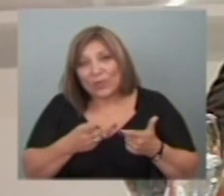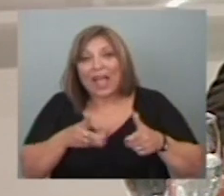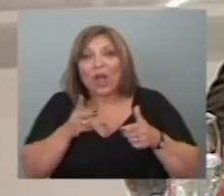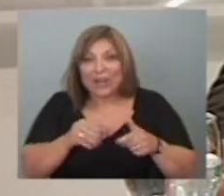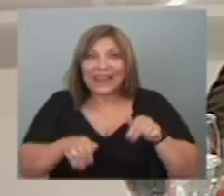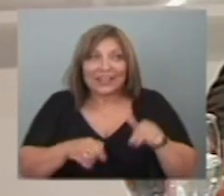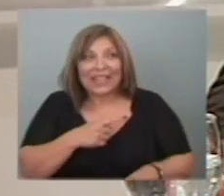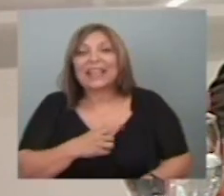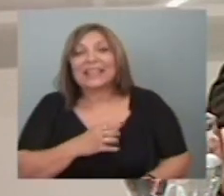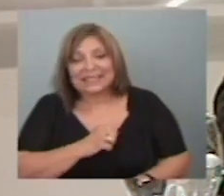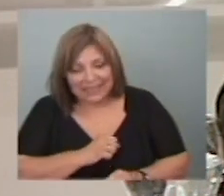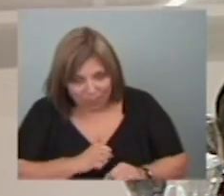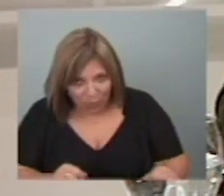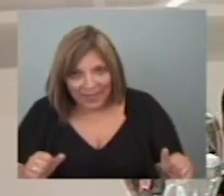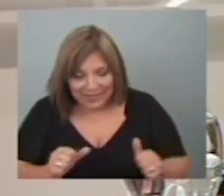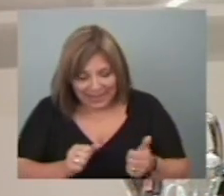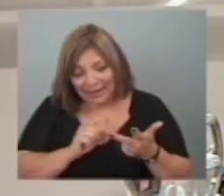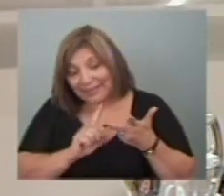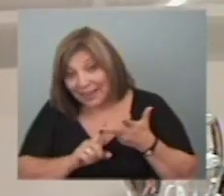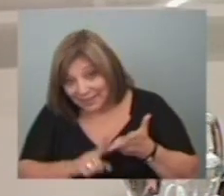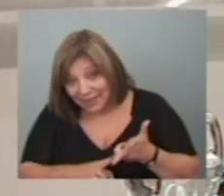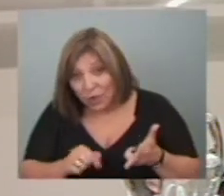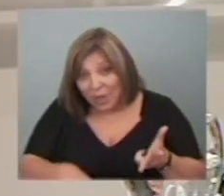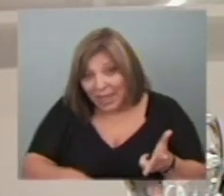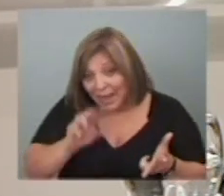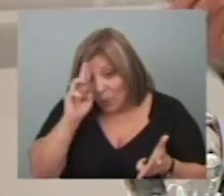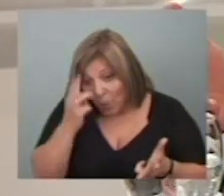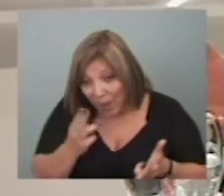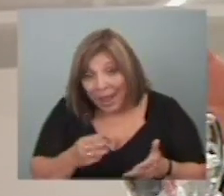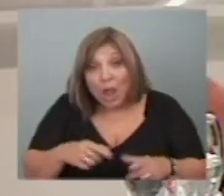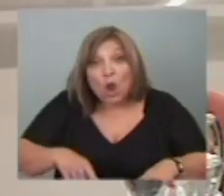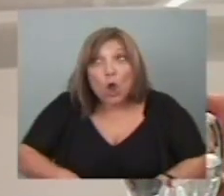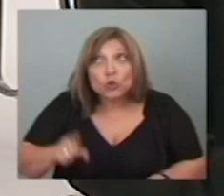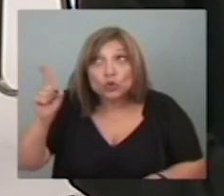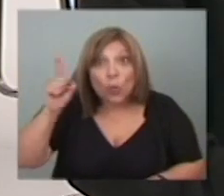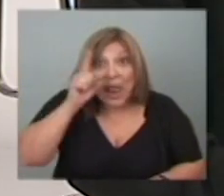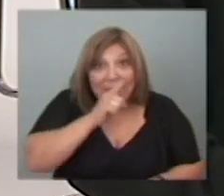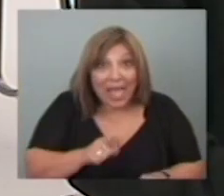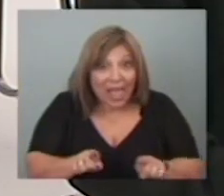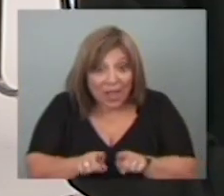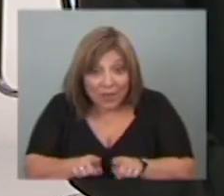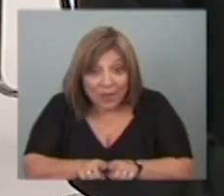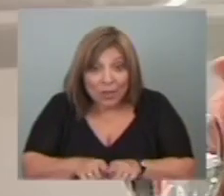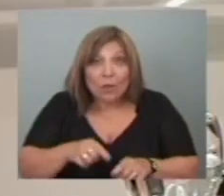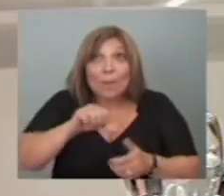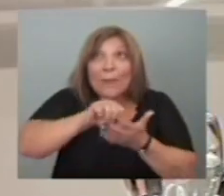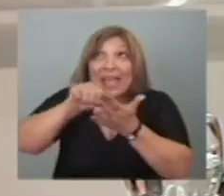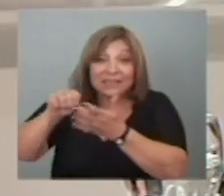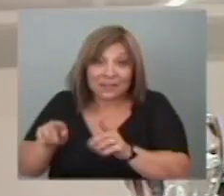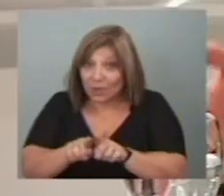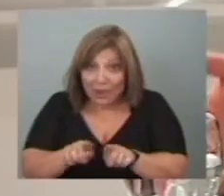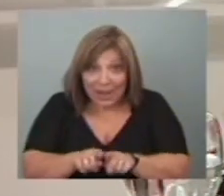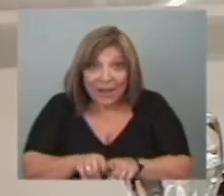tiene condiciones para hacerlo, tercero porque el Uruguay, por la vía consular, como sucede con otros países que también